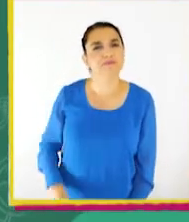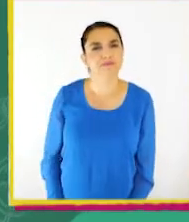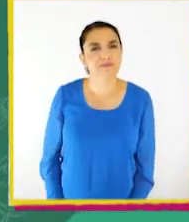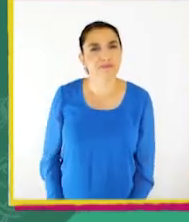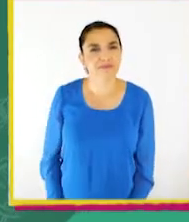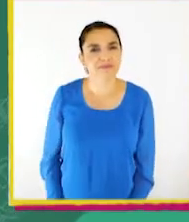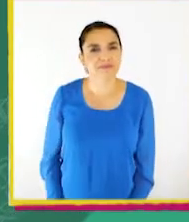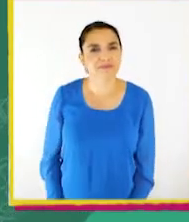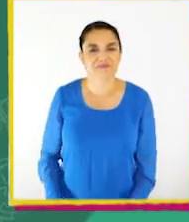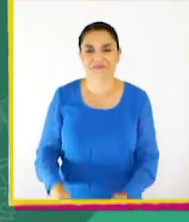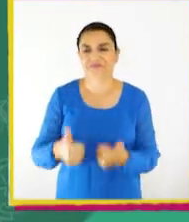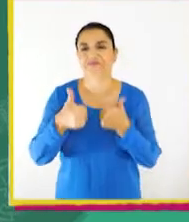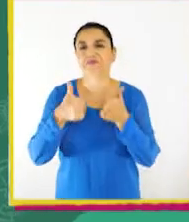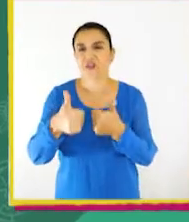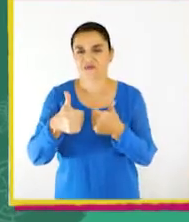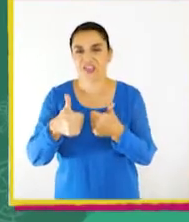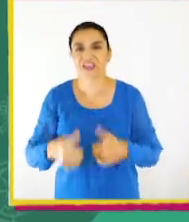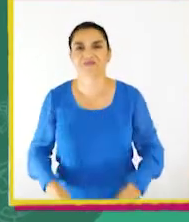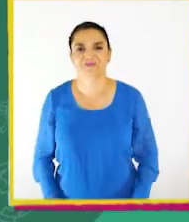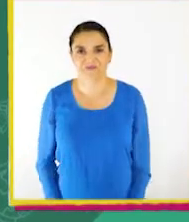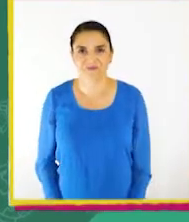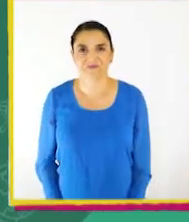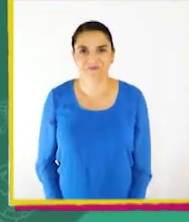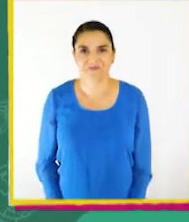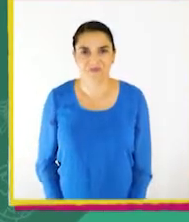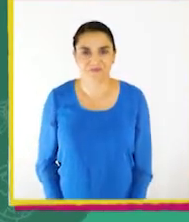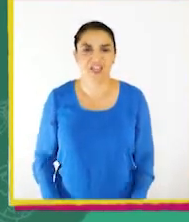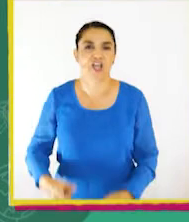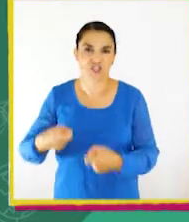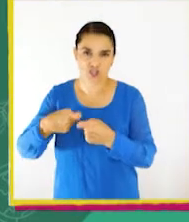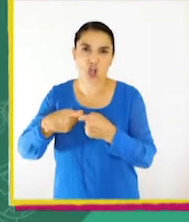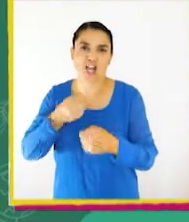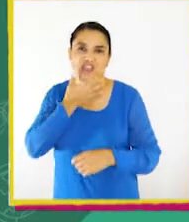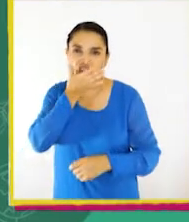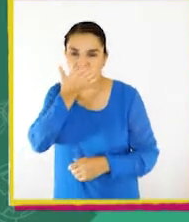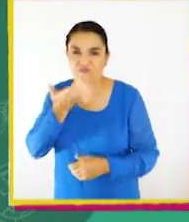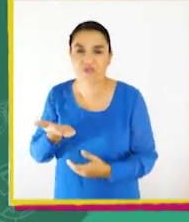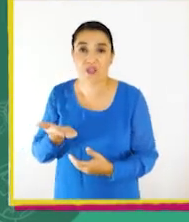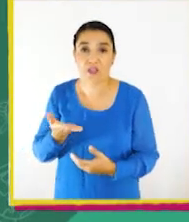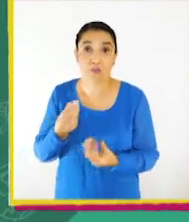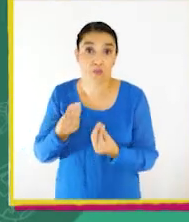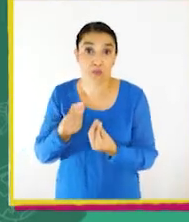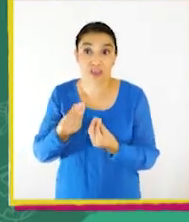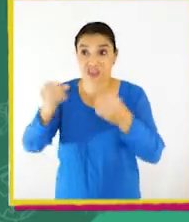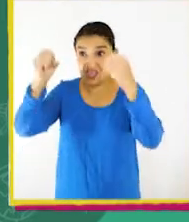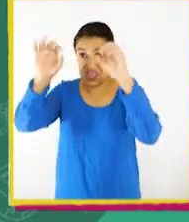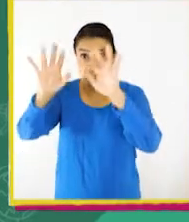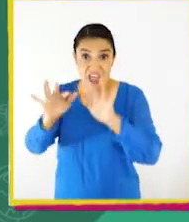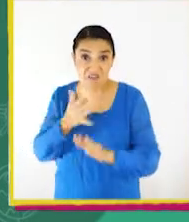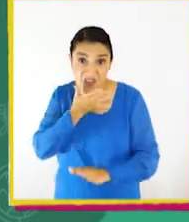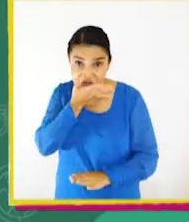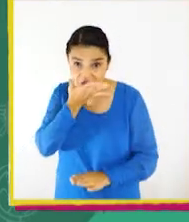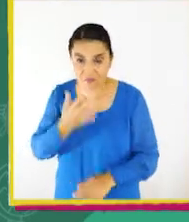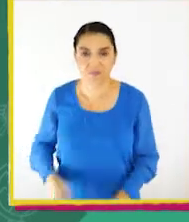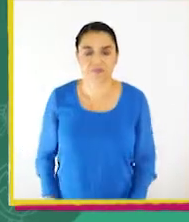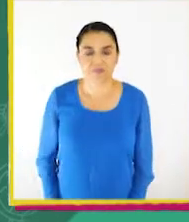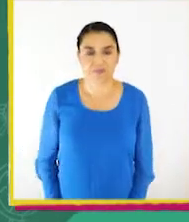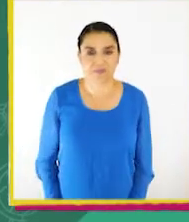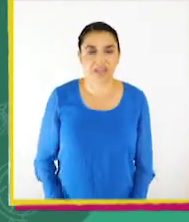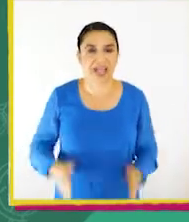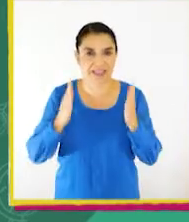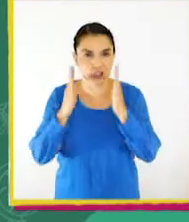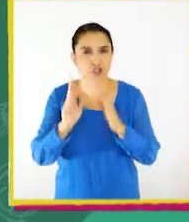1? ¡Muy bien! Corresponde al estado sólido, porque está en forma de nieve.